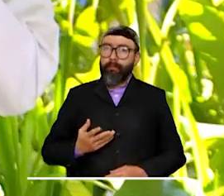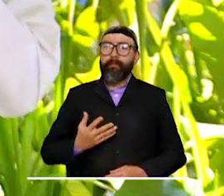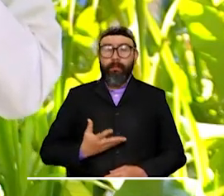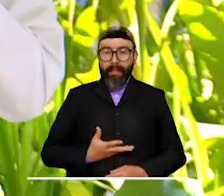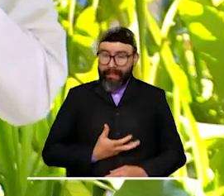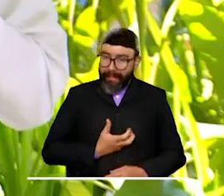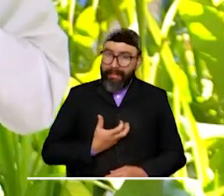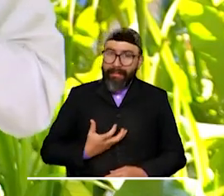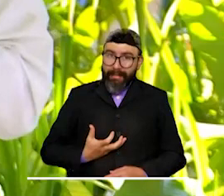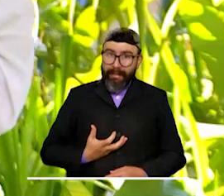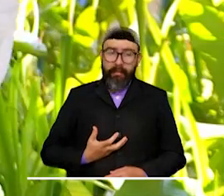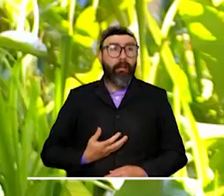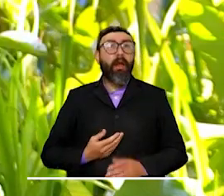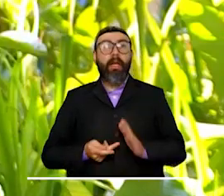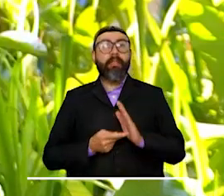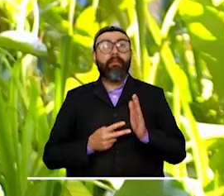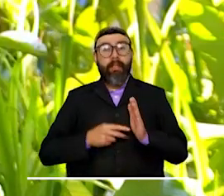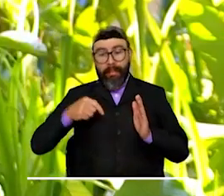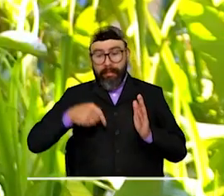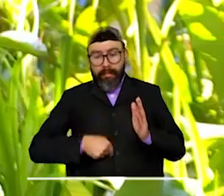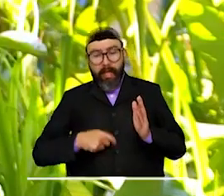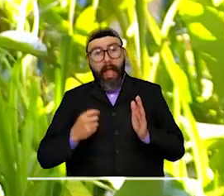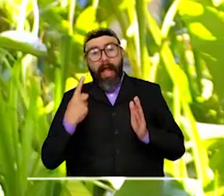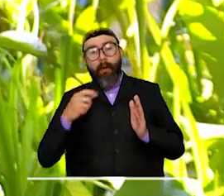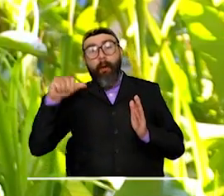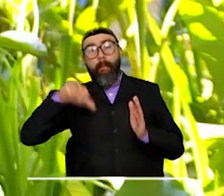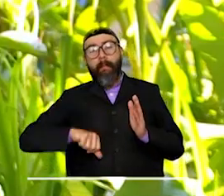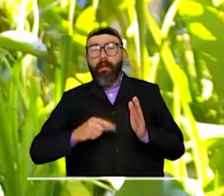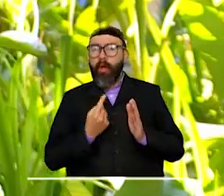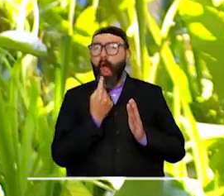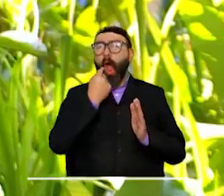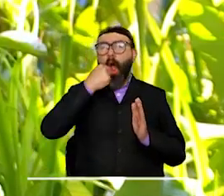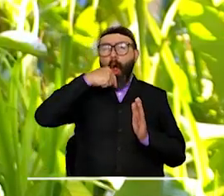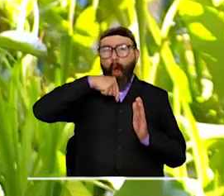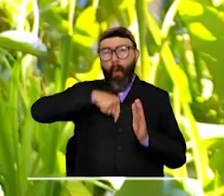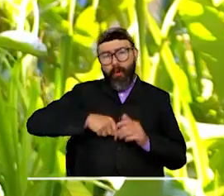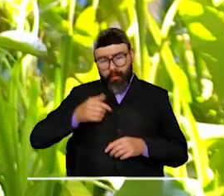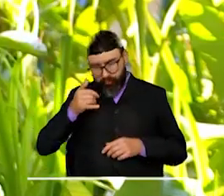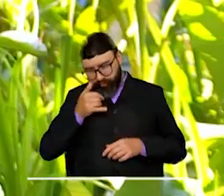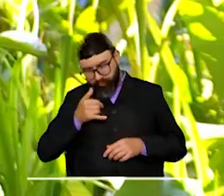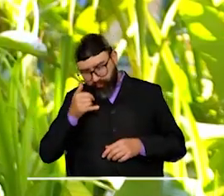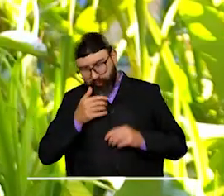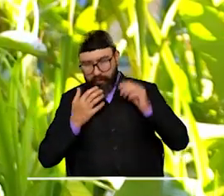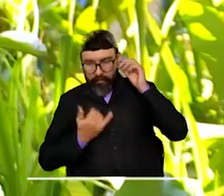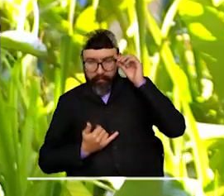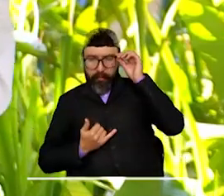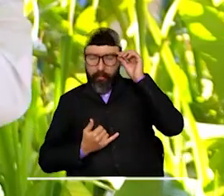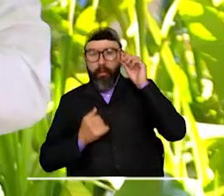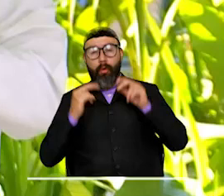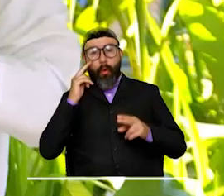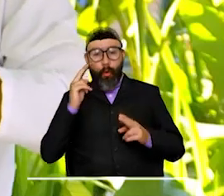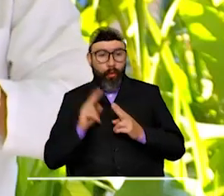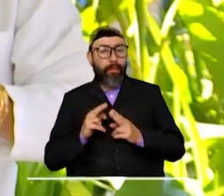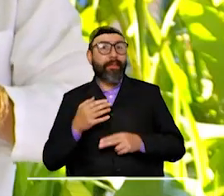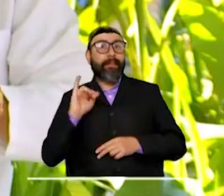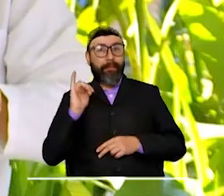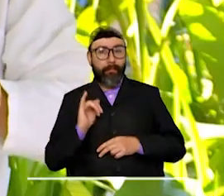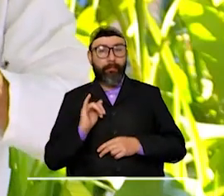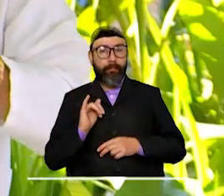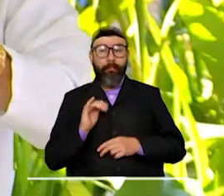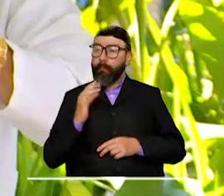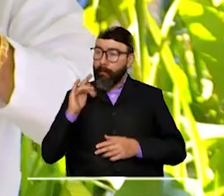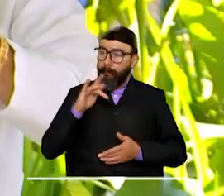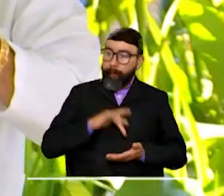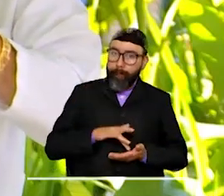nos diagnostica la endoscopia con el gastroenterólogo, el patólogo, cuando van y toman la